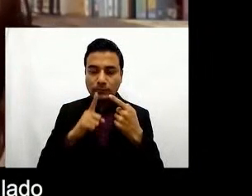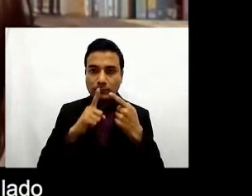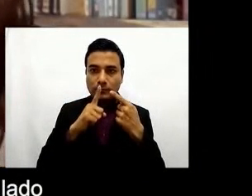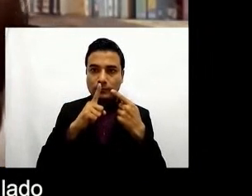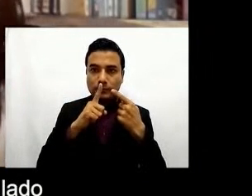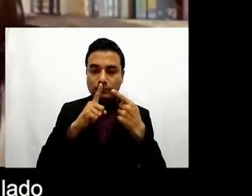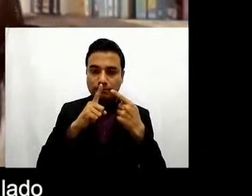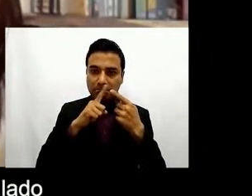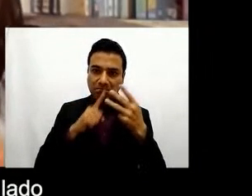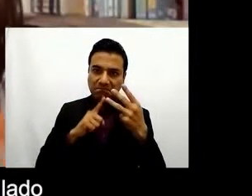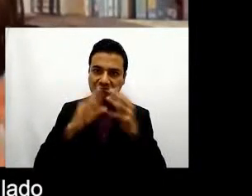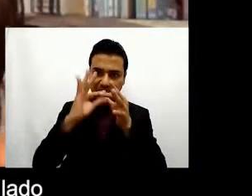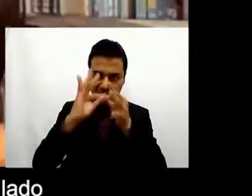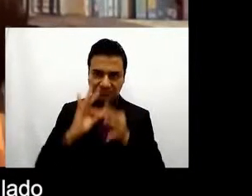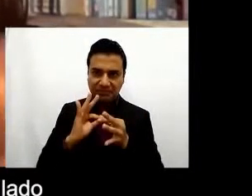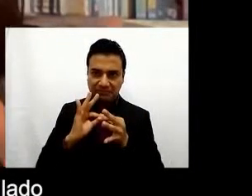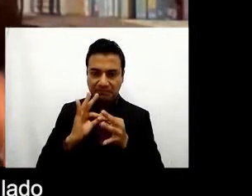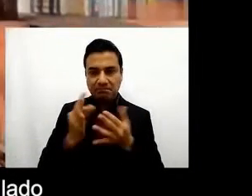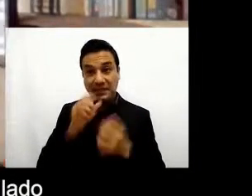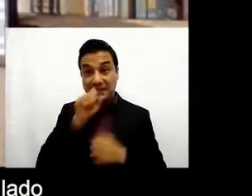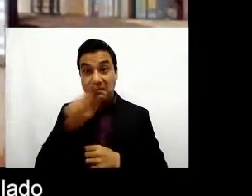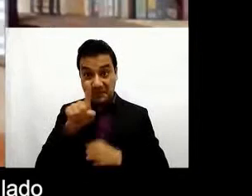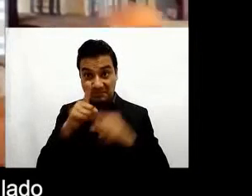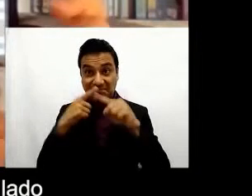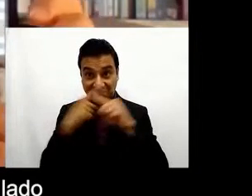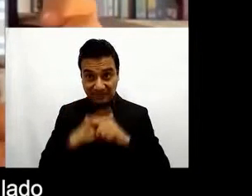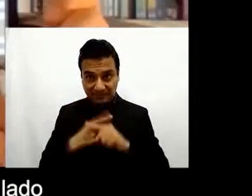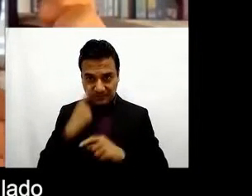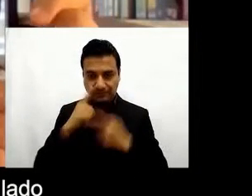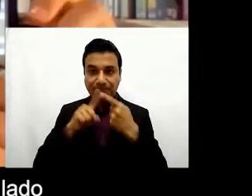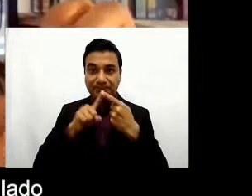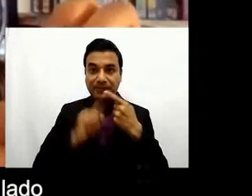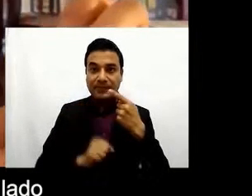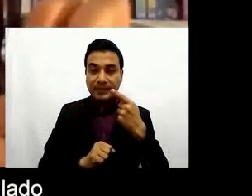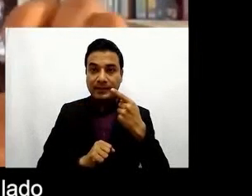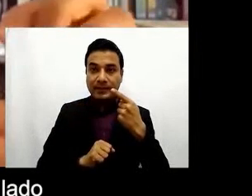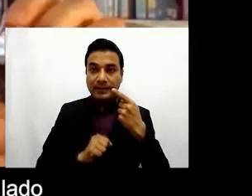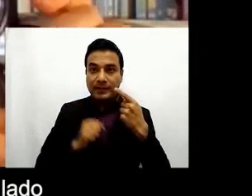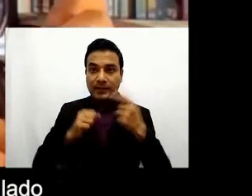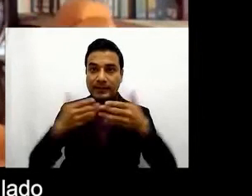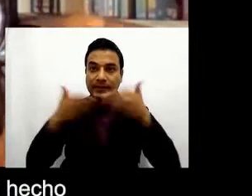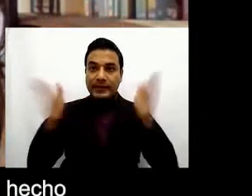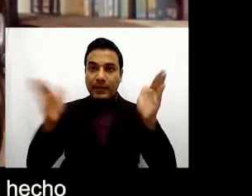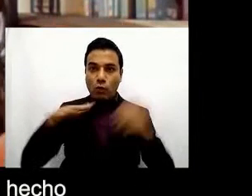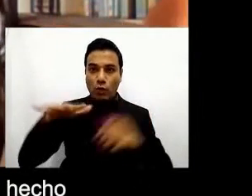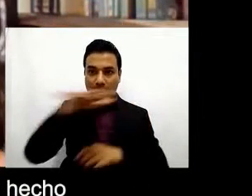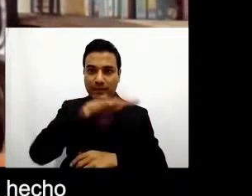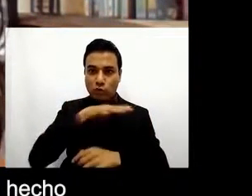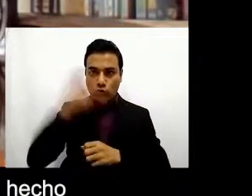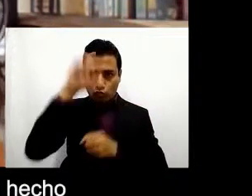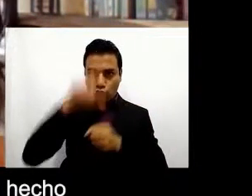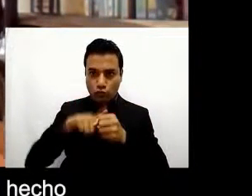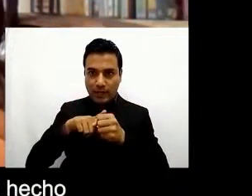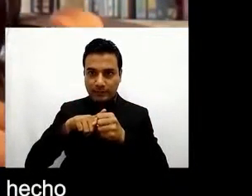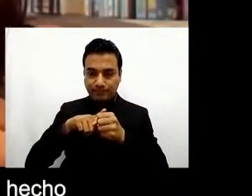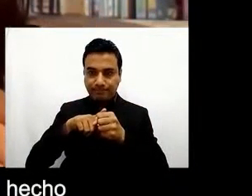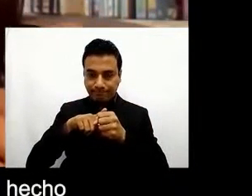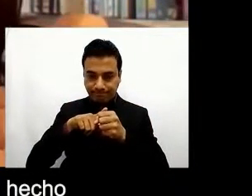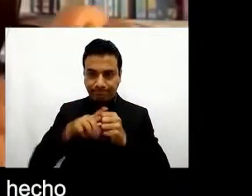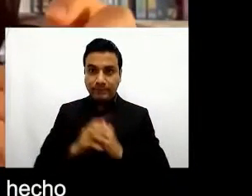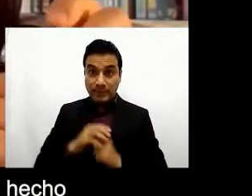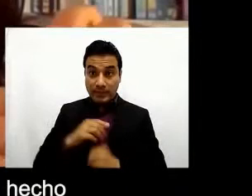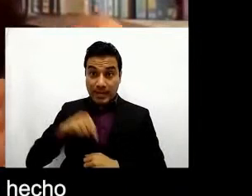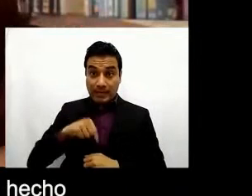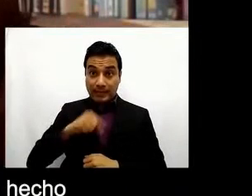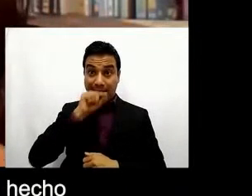se traslapan y hasta se contraponen. Por un lado está el de la democratización cultural y que históricamente en nuestro